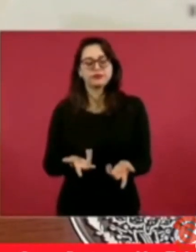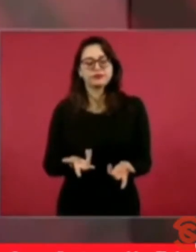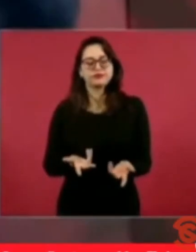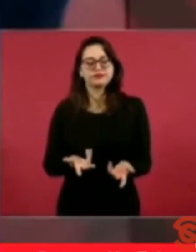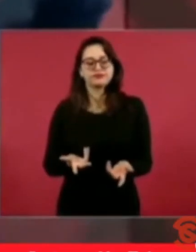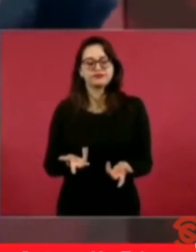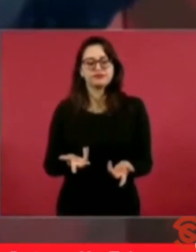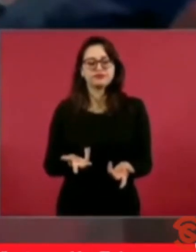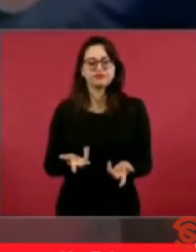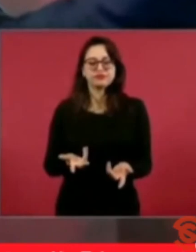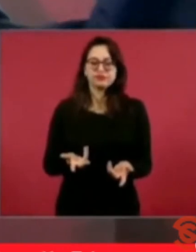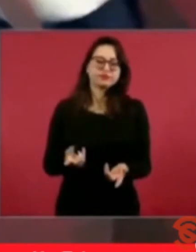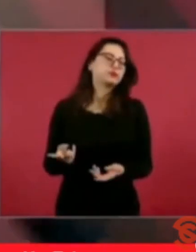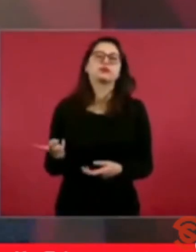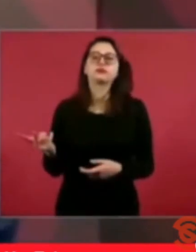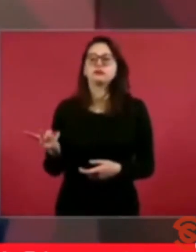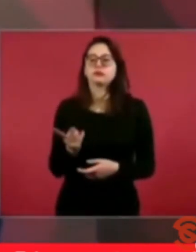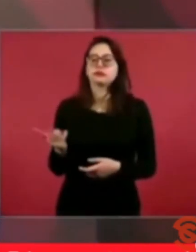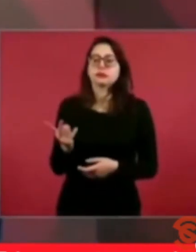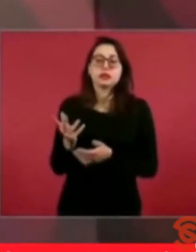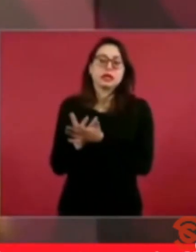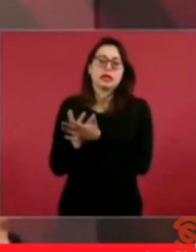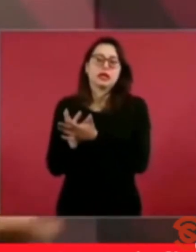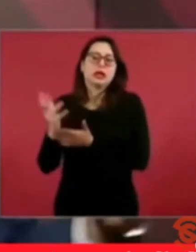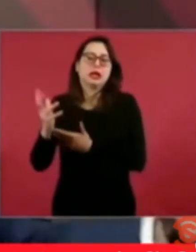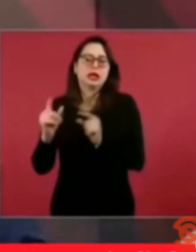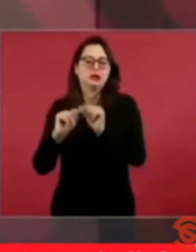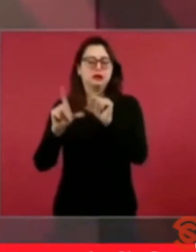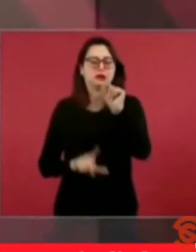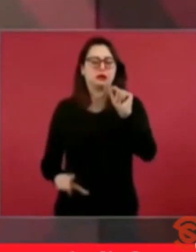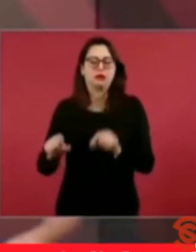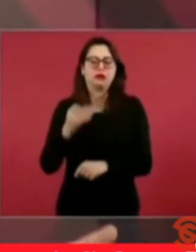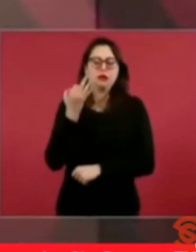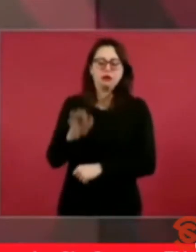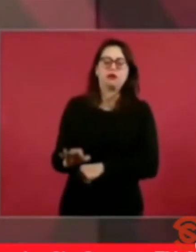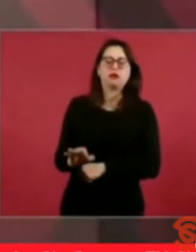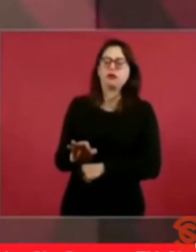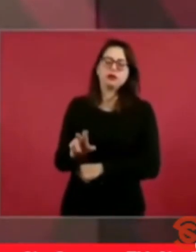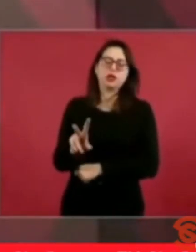Para no exagerar, estas son acciones de